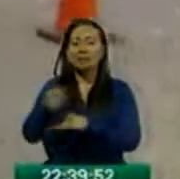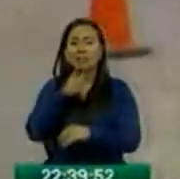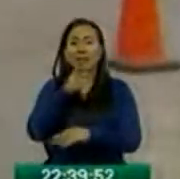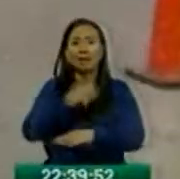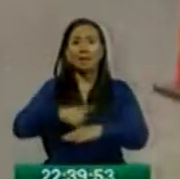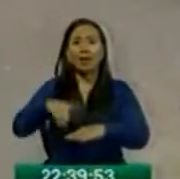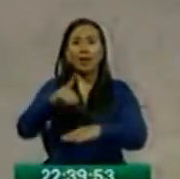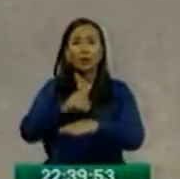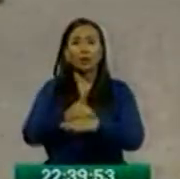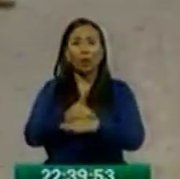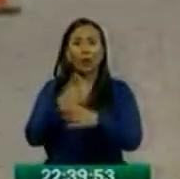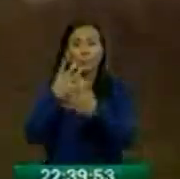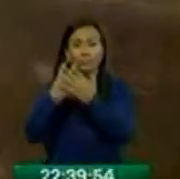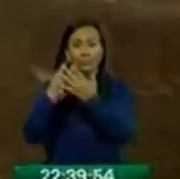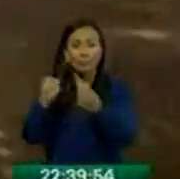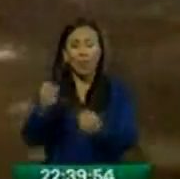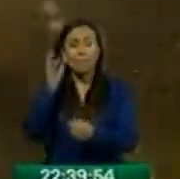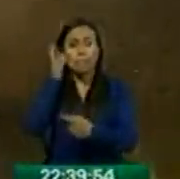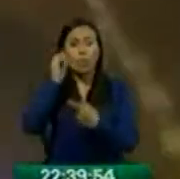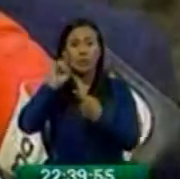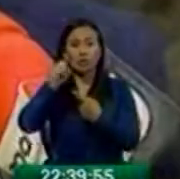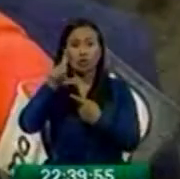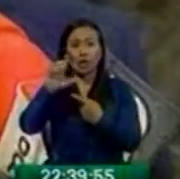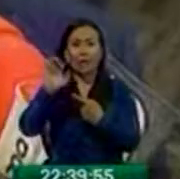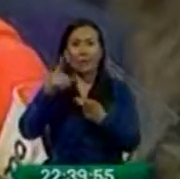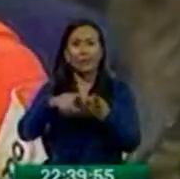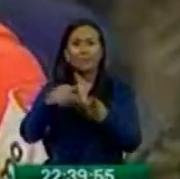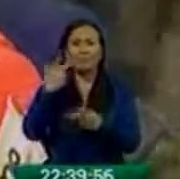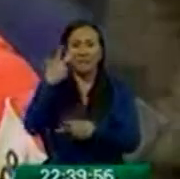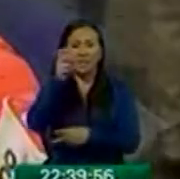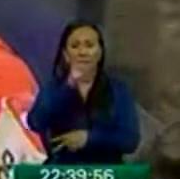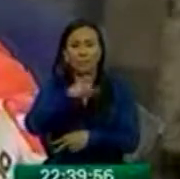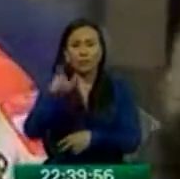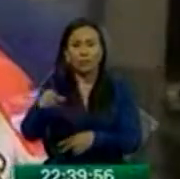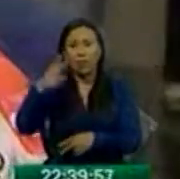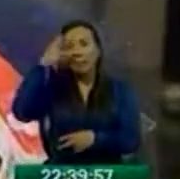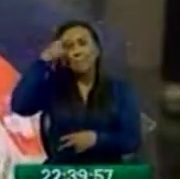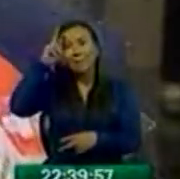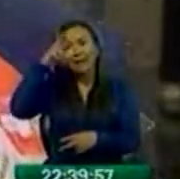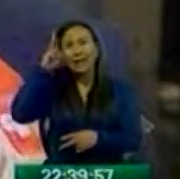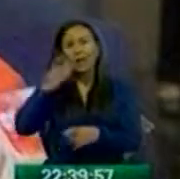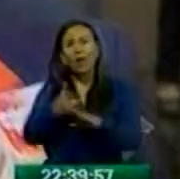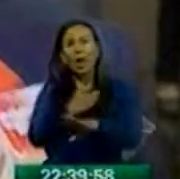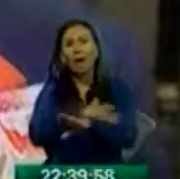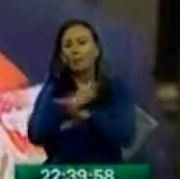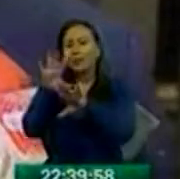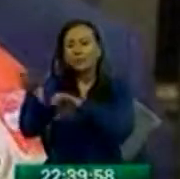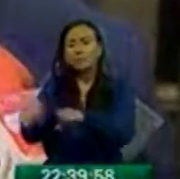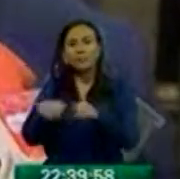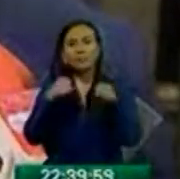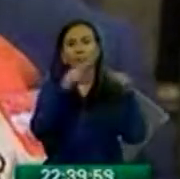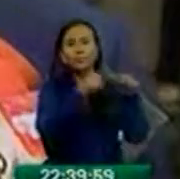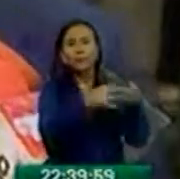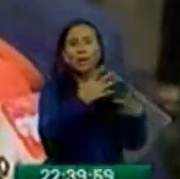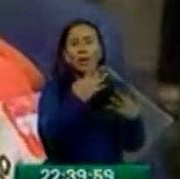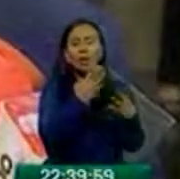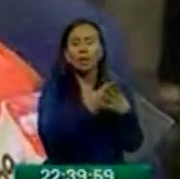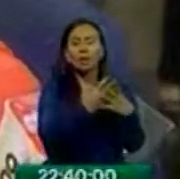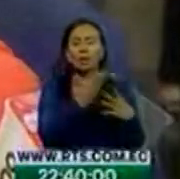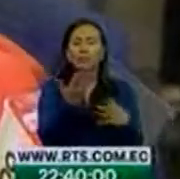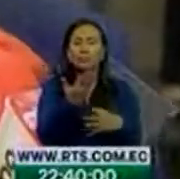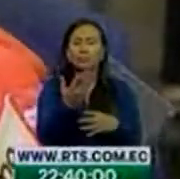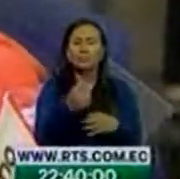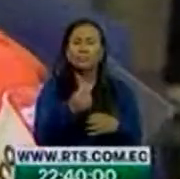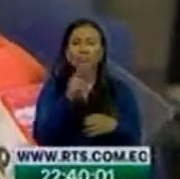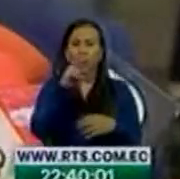de la penitenciaría Soledad Rodríguez y otros más. Tres ciudadanos mexicanos que fueron capturados en operativos de